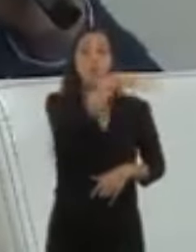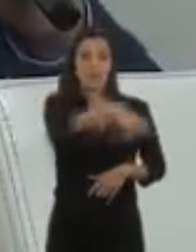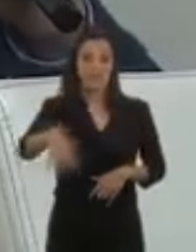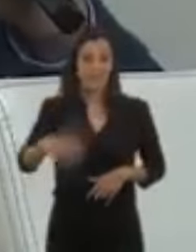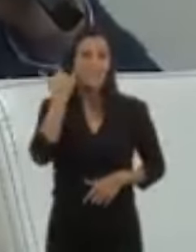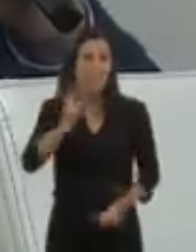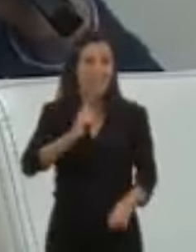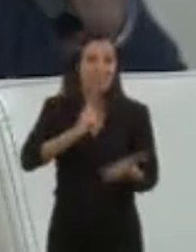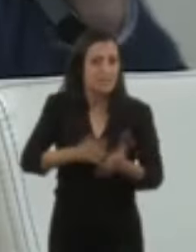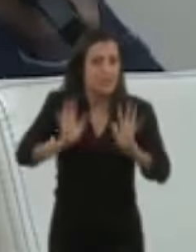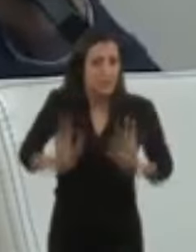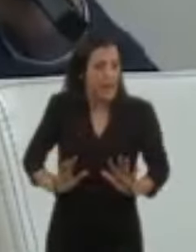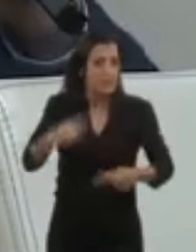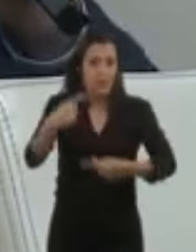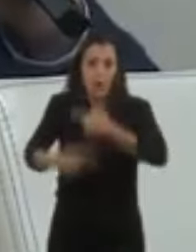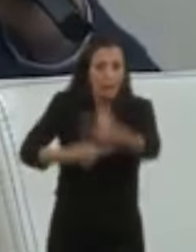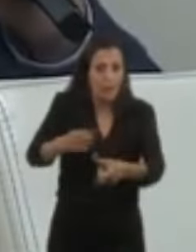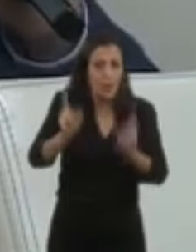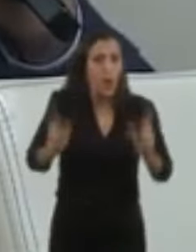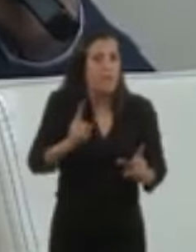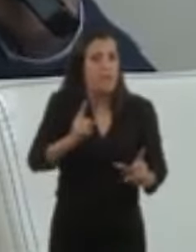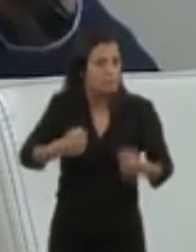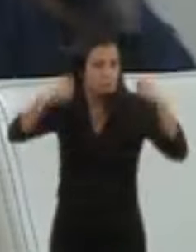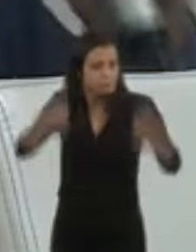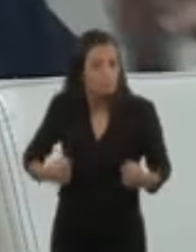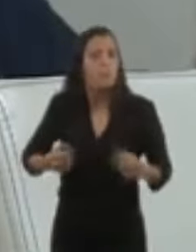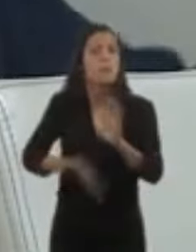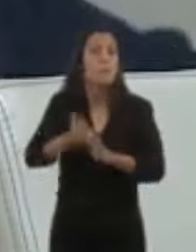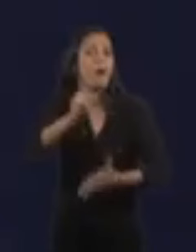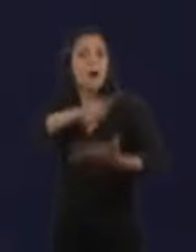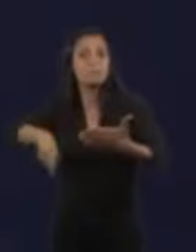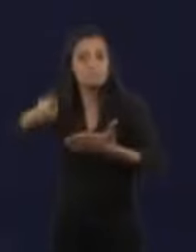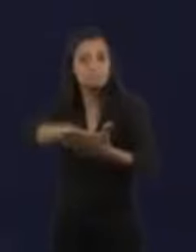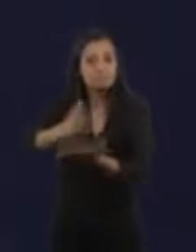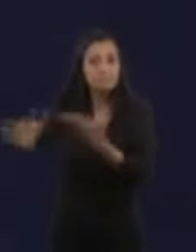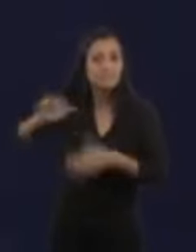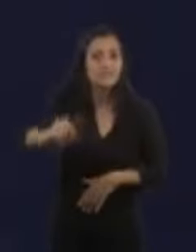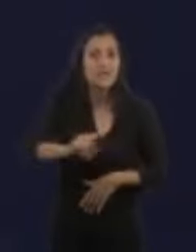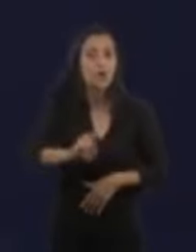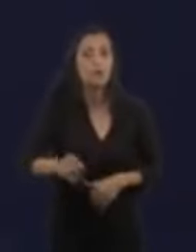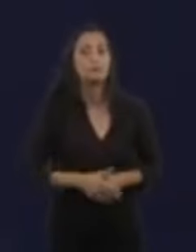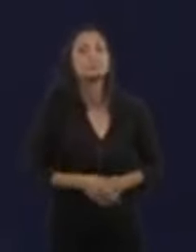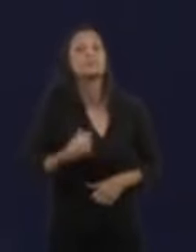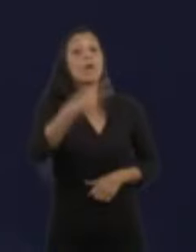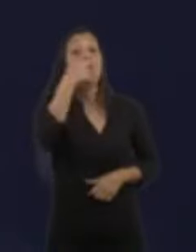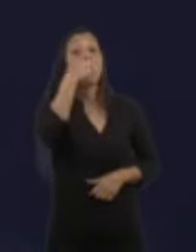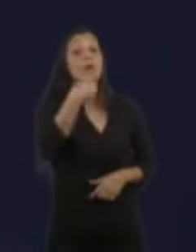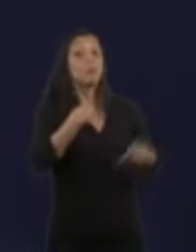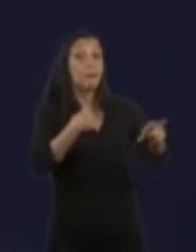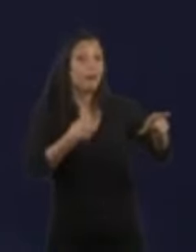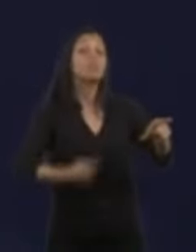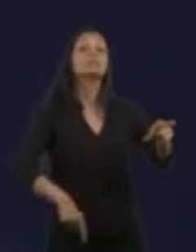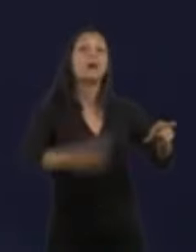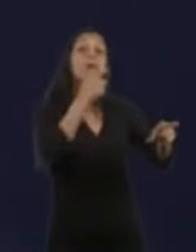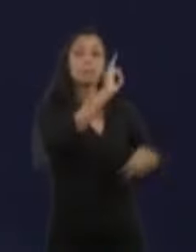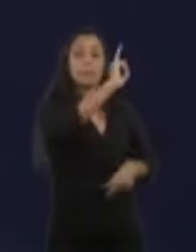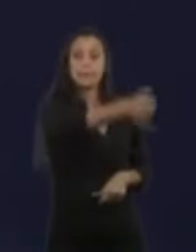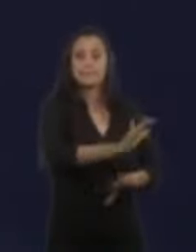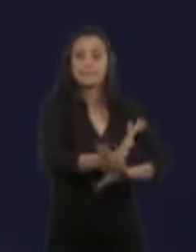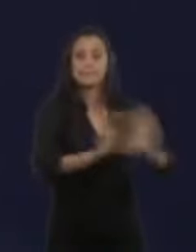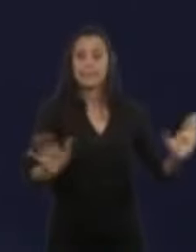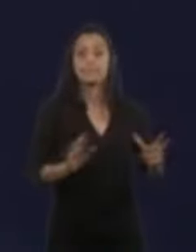decidido continuar de todos modos con esa con ese veto bueno con respecto a tu última pregunta La respuesta es que sí